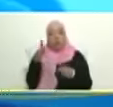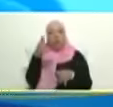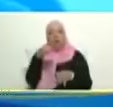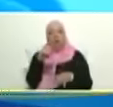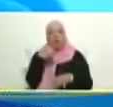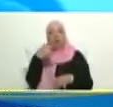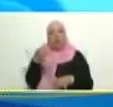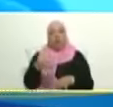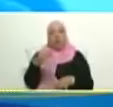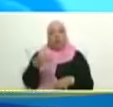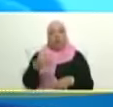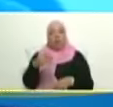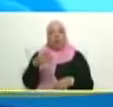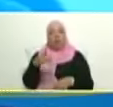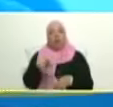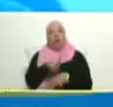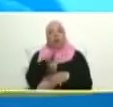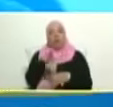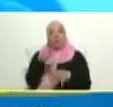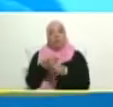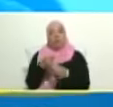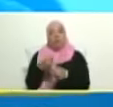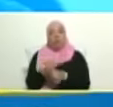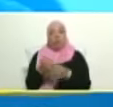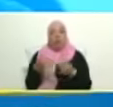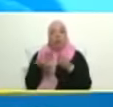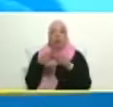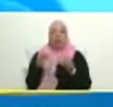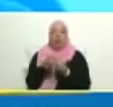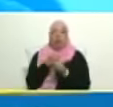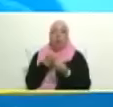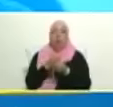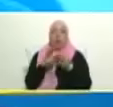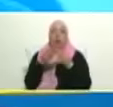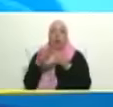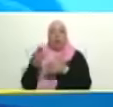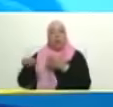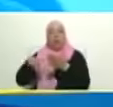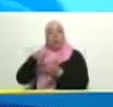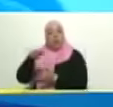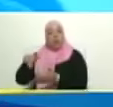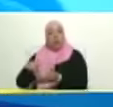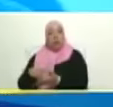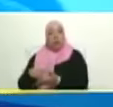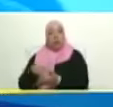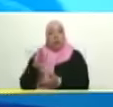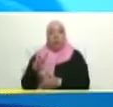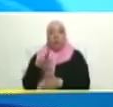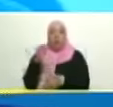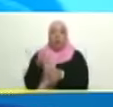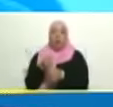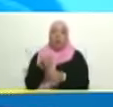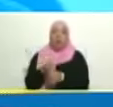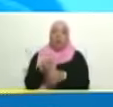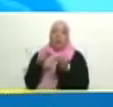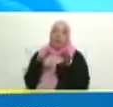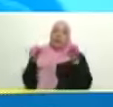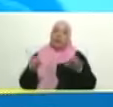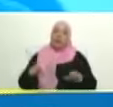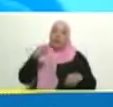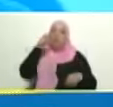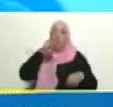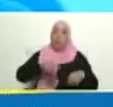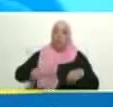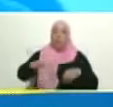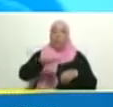de verdad y la justicia comunal esté en todas las comunas a nivel nacional. Cuarto vértice, sistema popular para